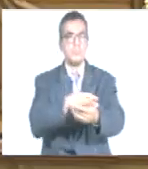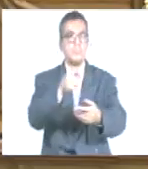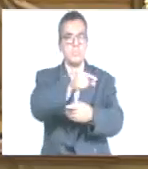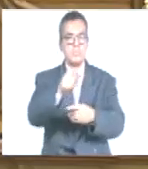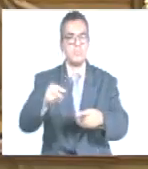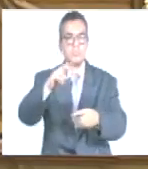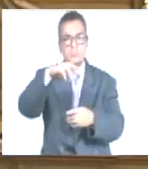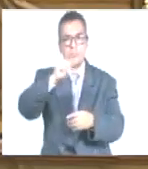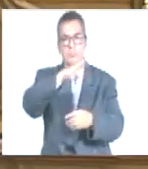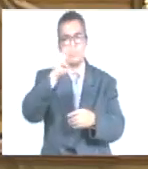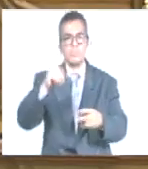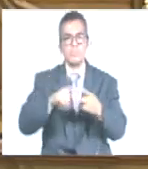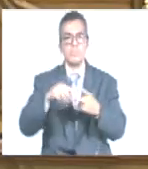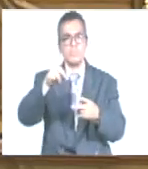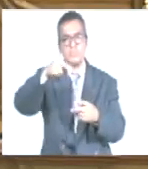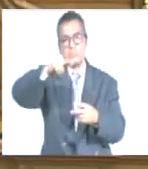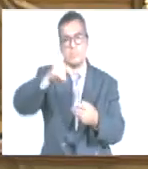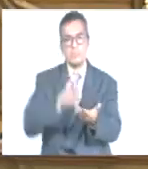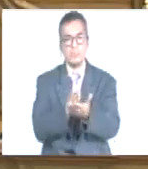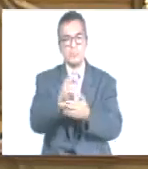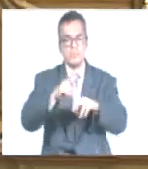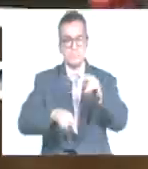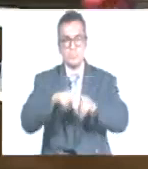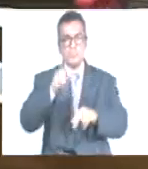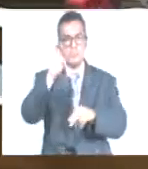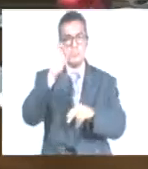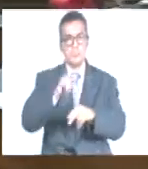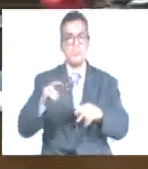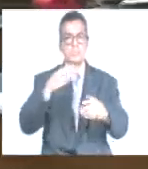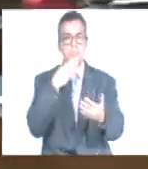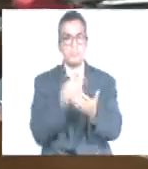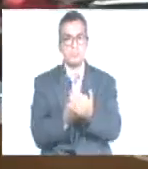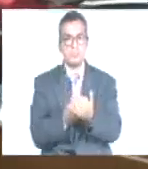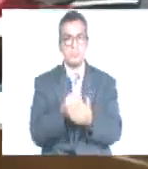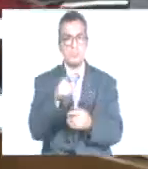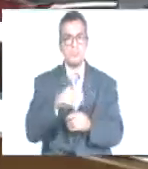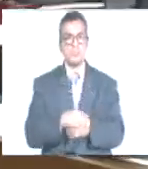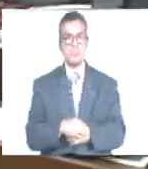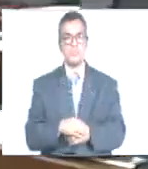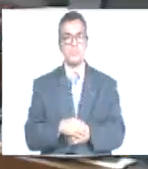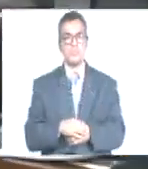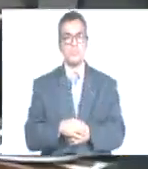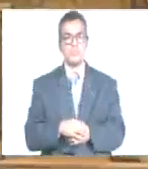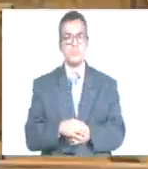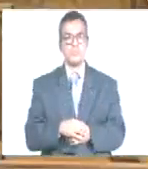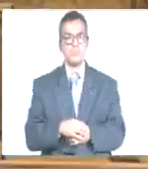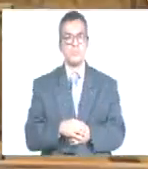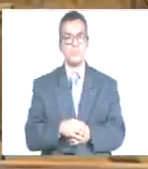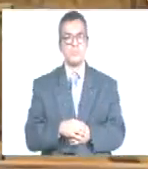de Robert y de María seguiremos construyendo la patria. Muchísimas gracias.